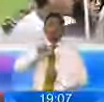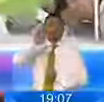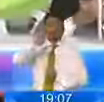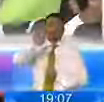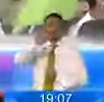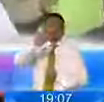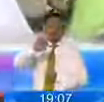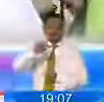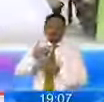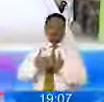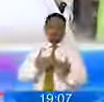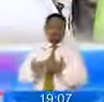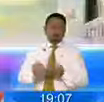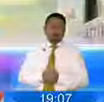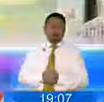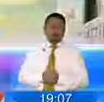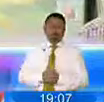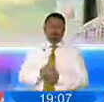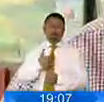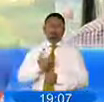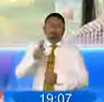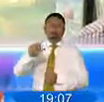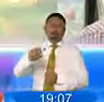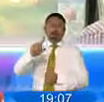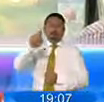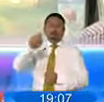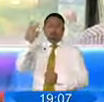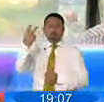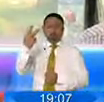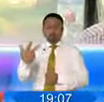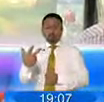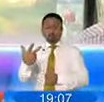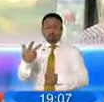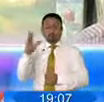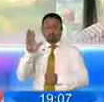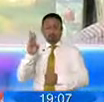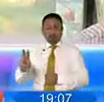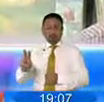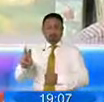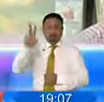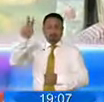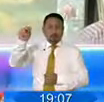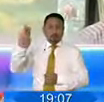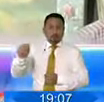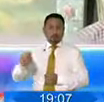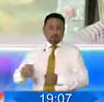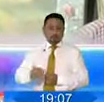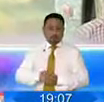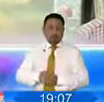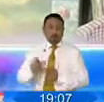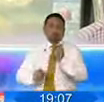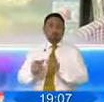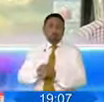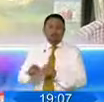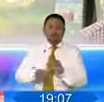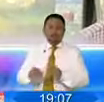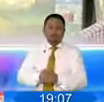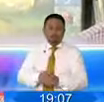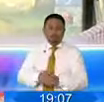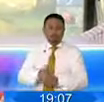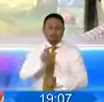que eso es lo de menos. Por el no a la pregunta 2, a la pregunta 3 y a la pregunta 6. ¿Y cómo le van a explicar eso a la gente que siempre ha seguido a